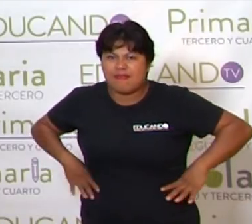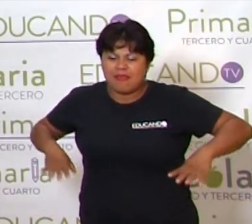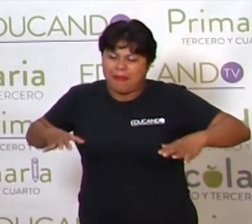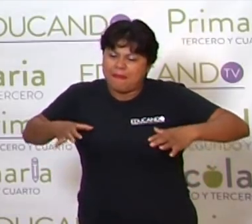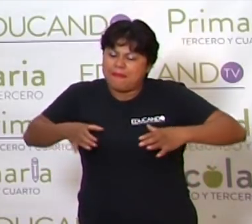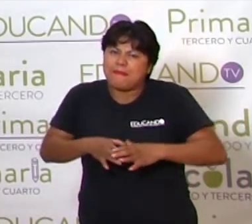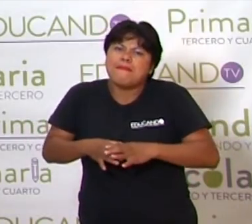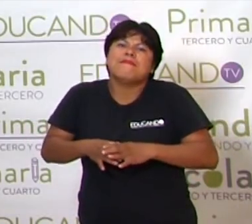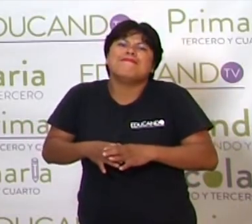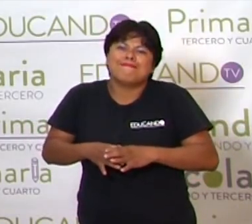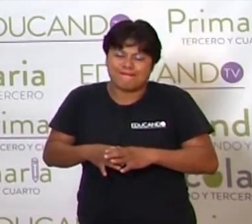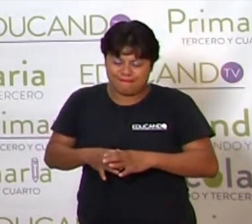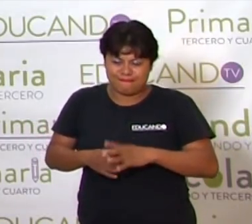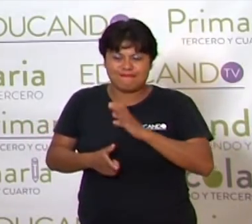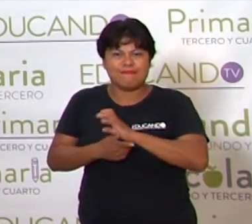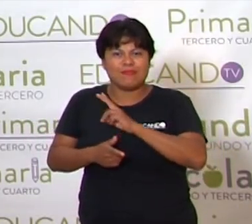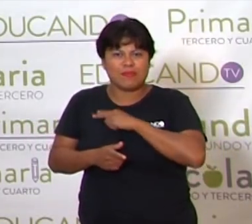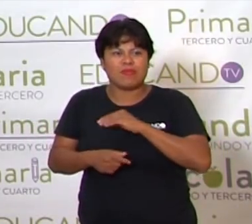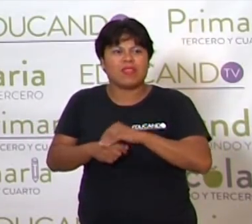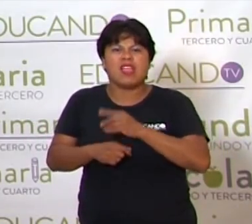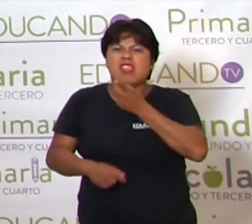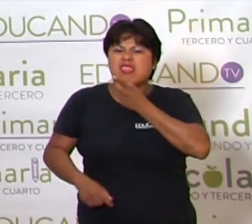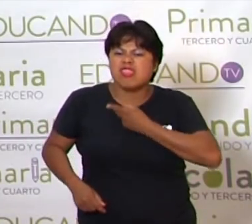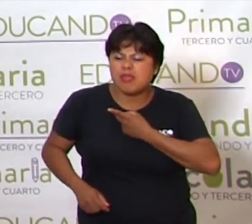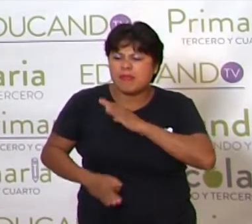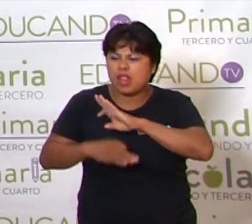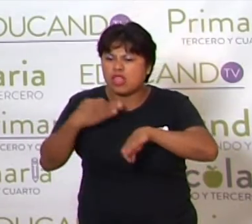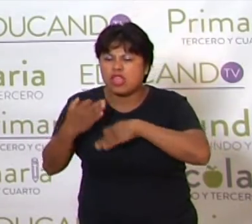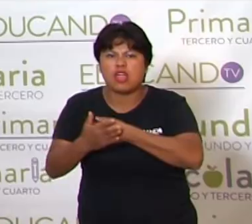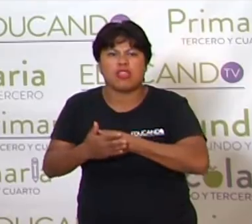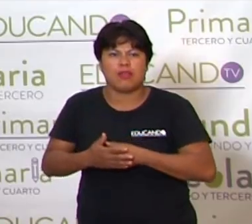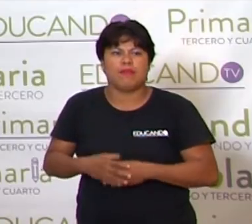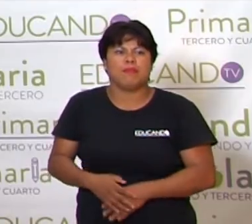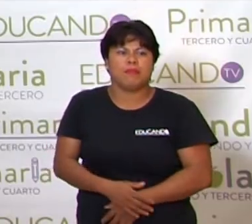acá le vamos a poner, dímelo todo.